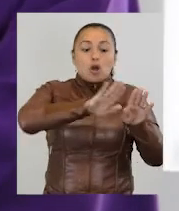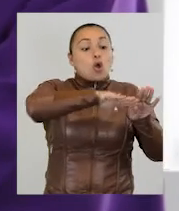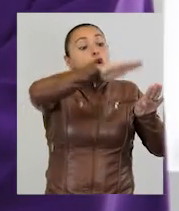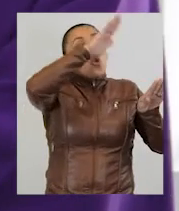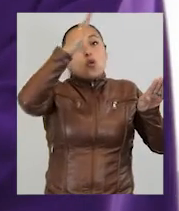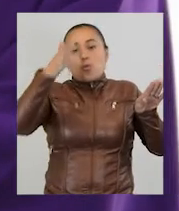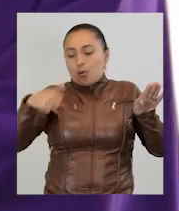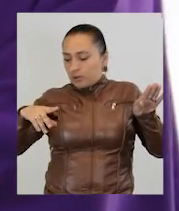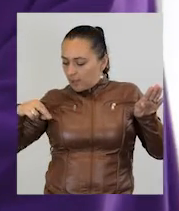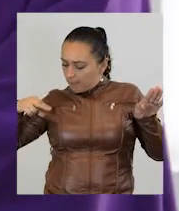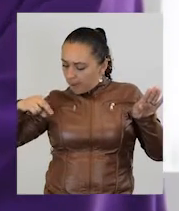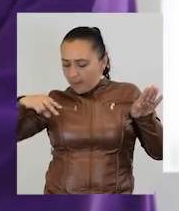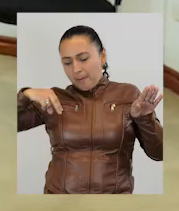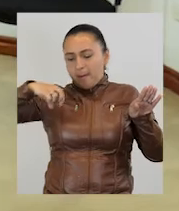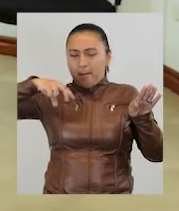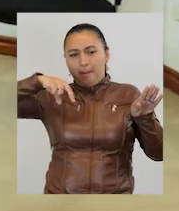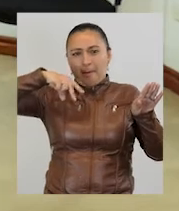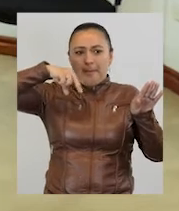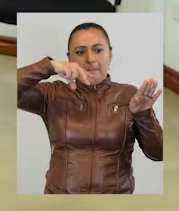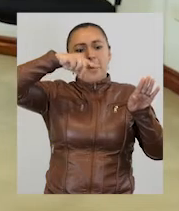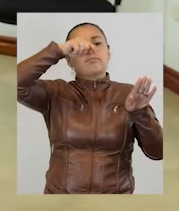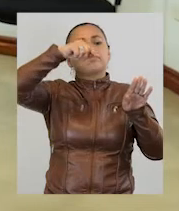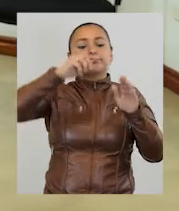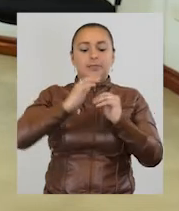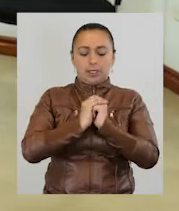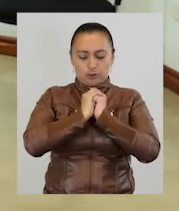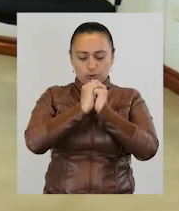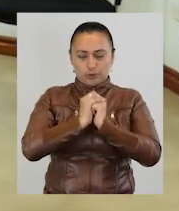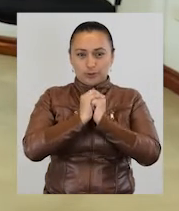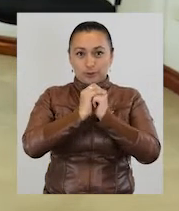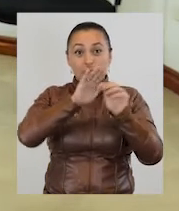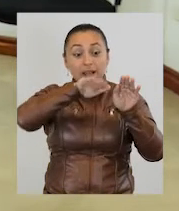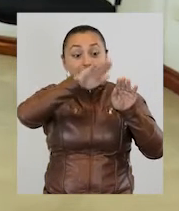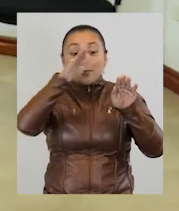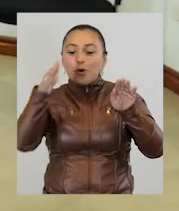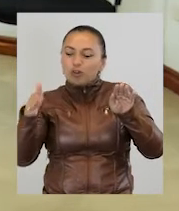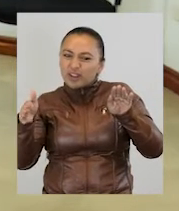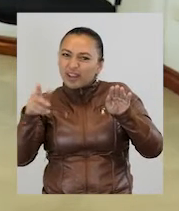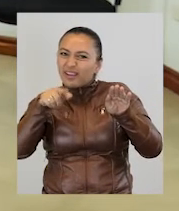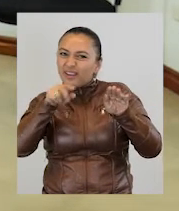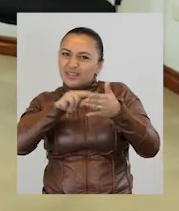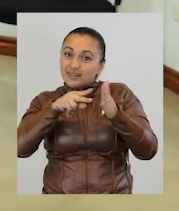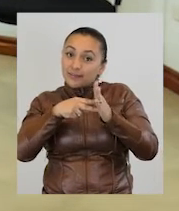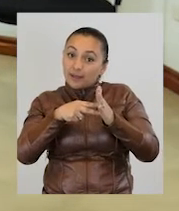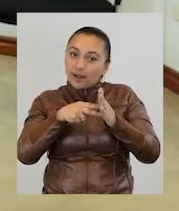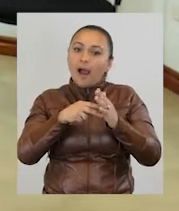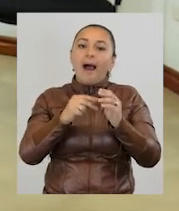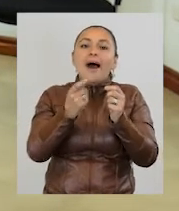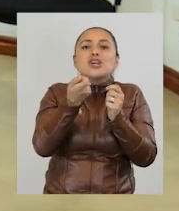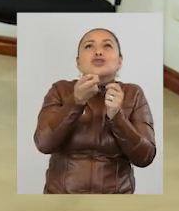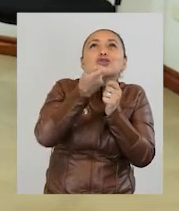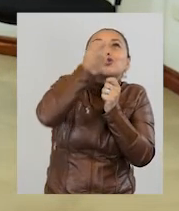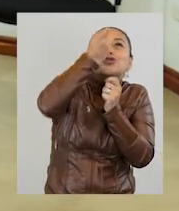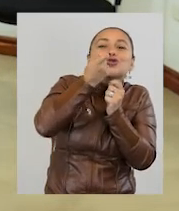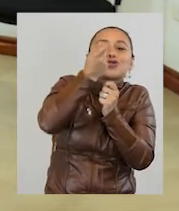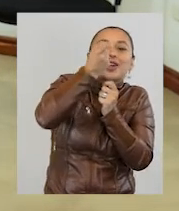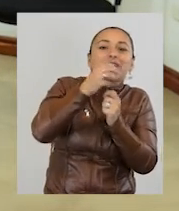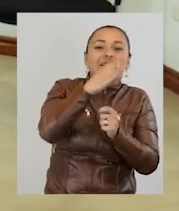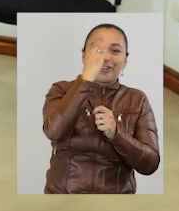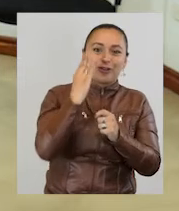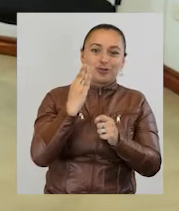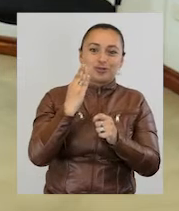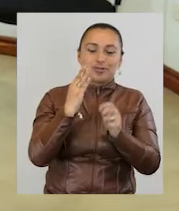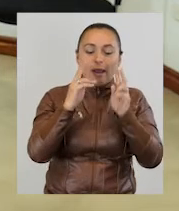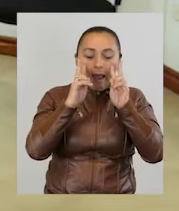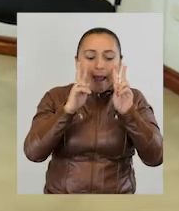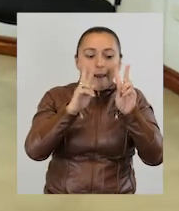Y subió al monte para hacer oración. El monte es la cercanía con Dios, es ponerse en